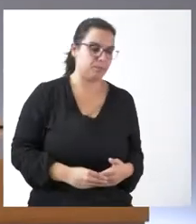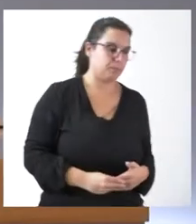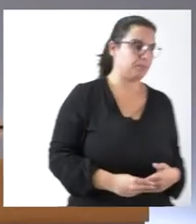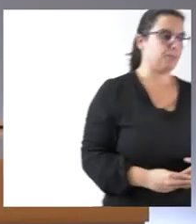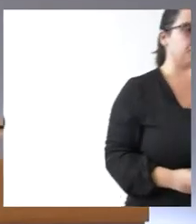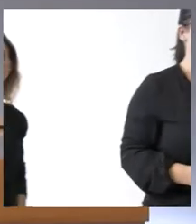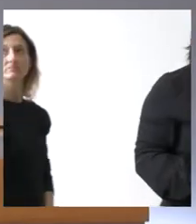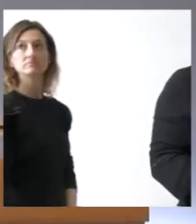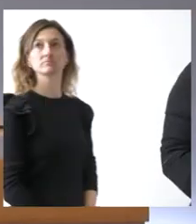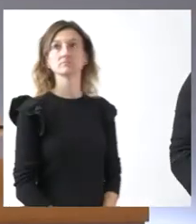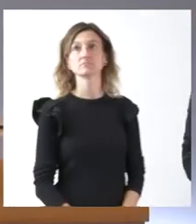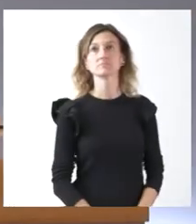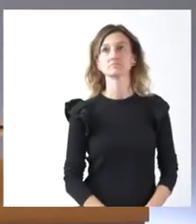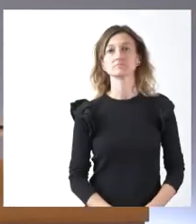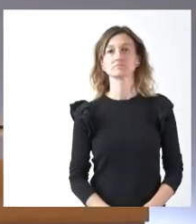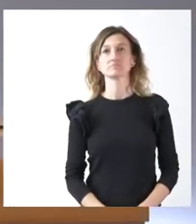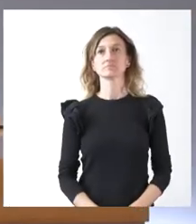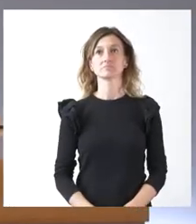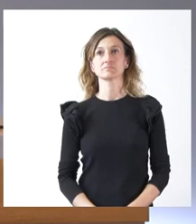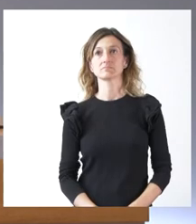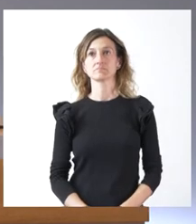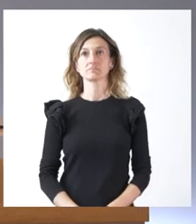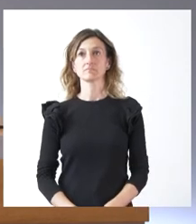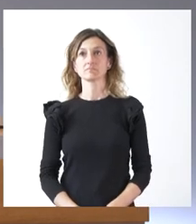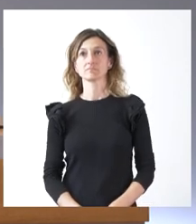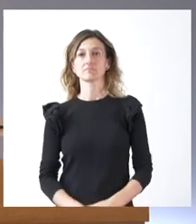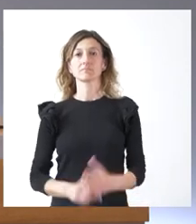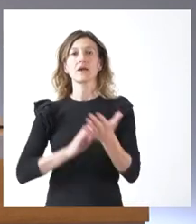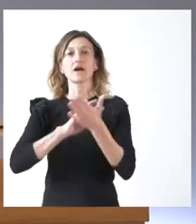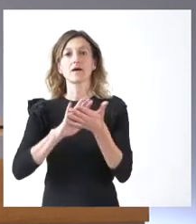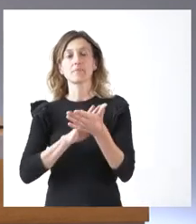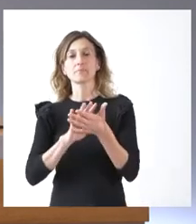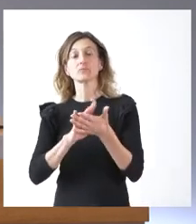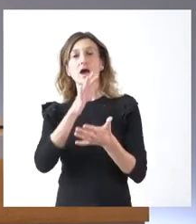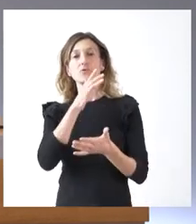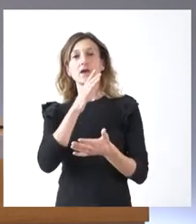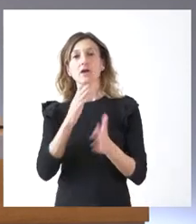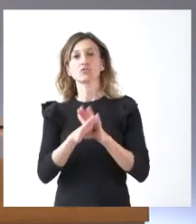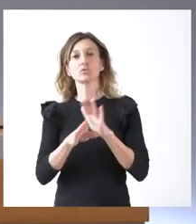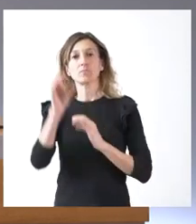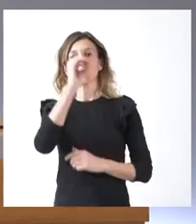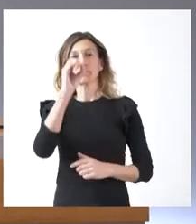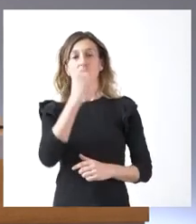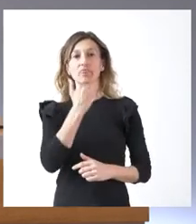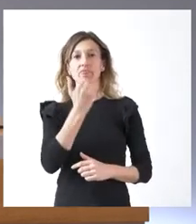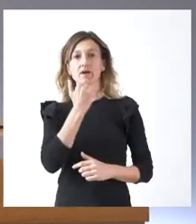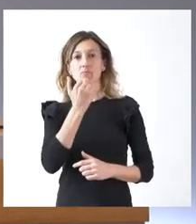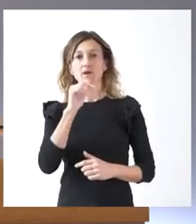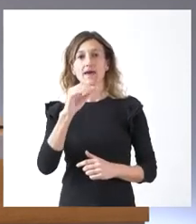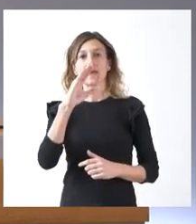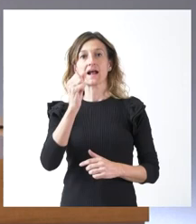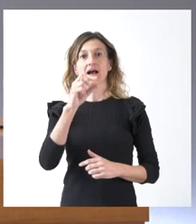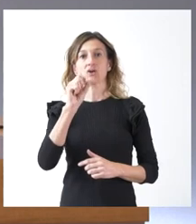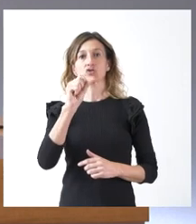hablamos de segunda lengua extranjera claro continuamos ahora con la opinión nos vamos a Zamora allí tenemos a Carlos Gil